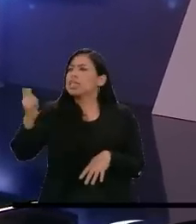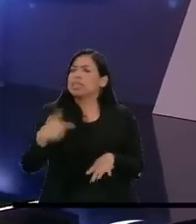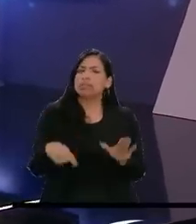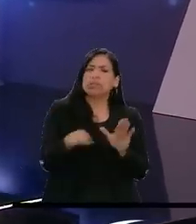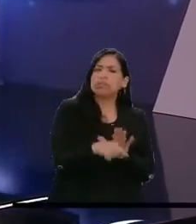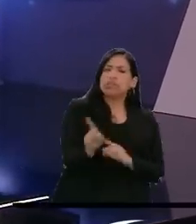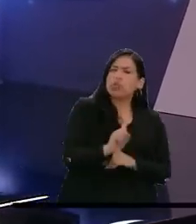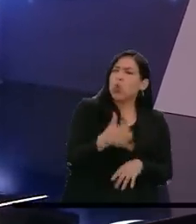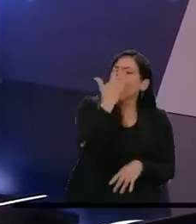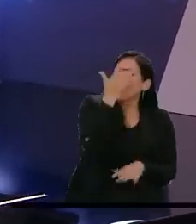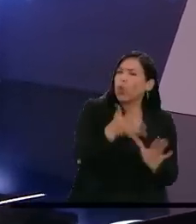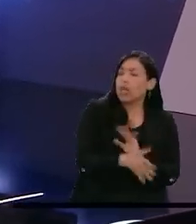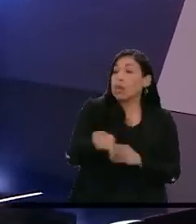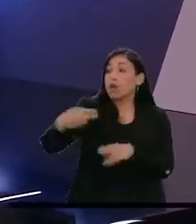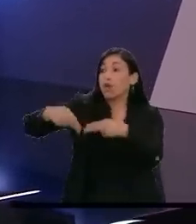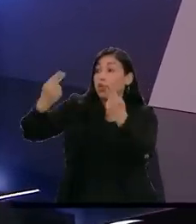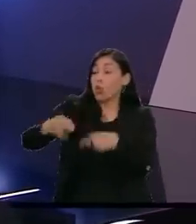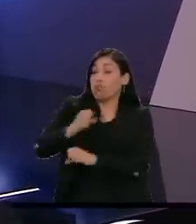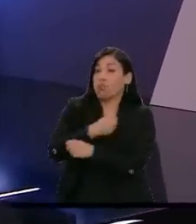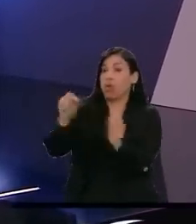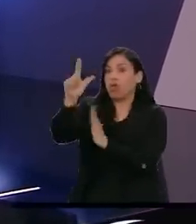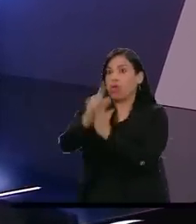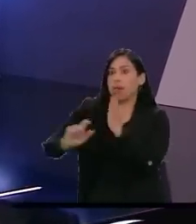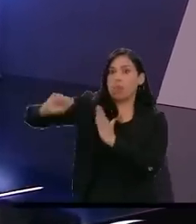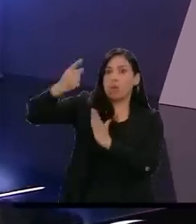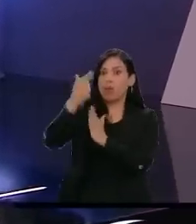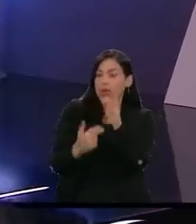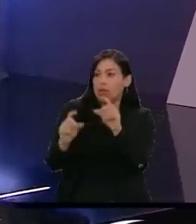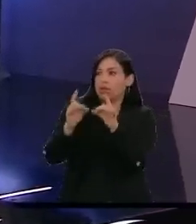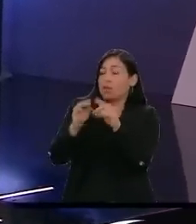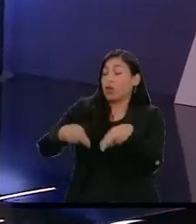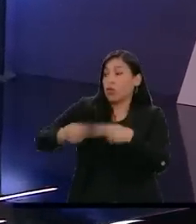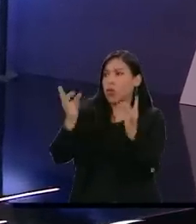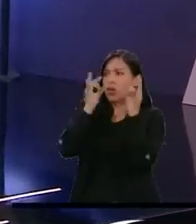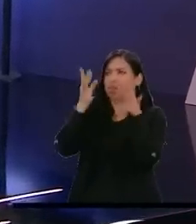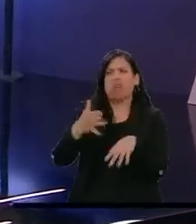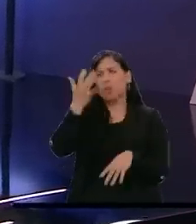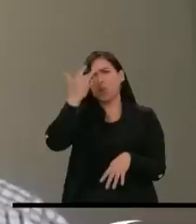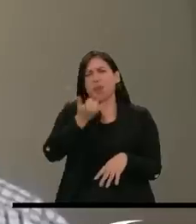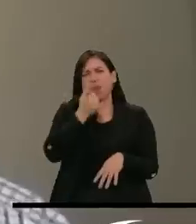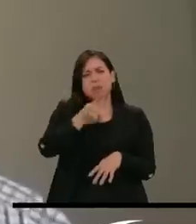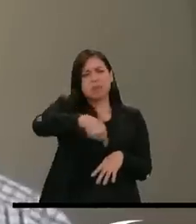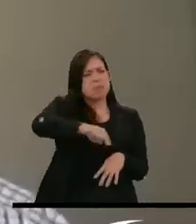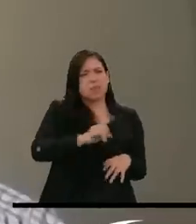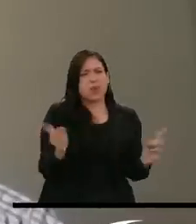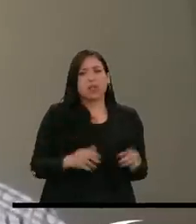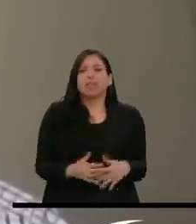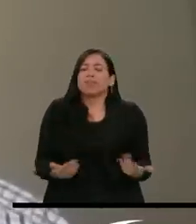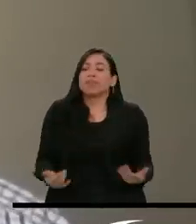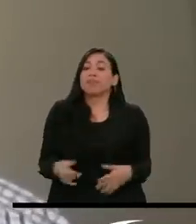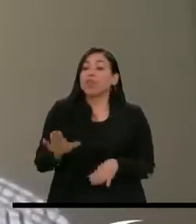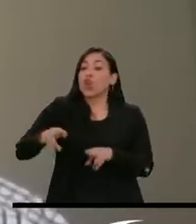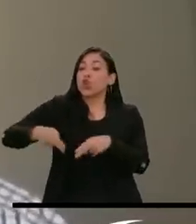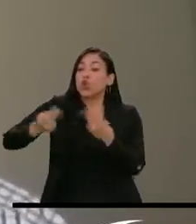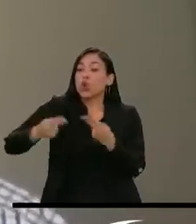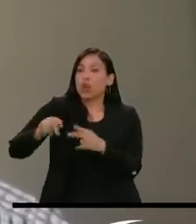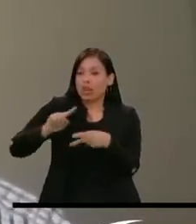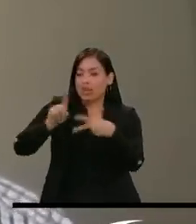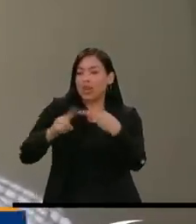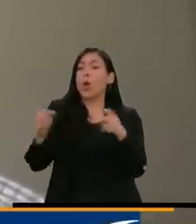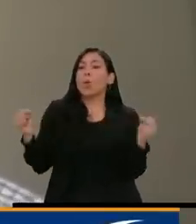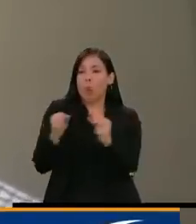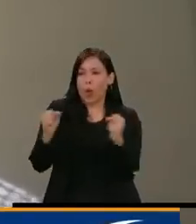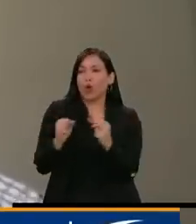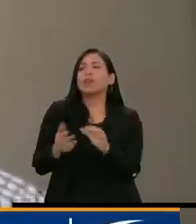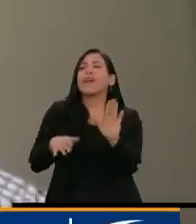cifras altas, como por ejemplo Tunja, que aparece en el primer lugar. ¿Por qué pasa esto? El tema de Tunja y Bogotá se vieron altamente afectados por